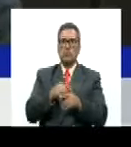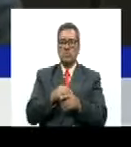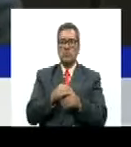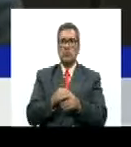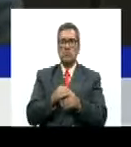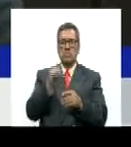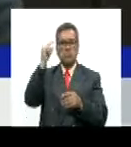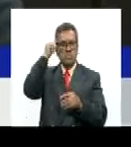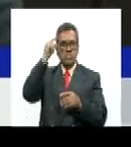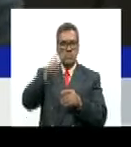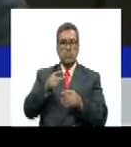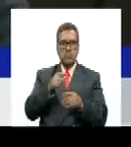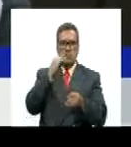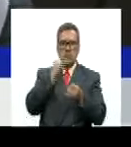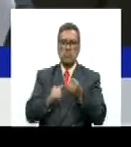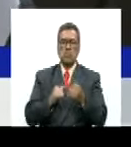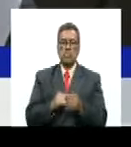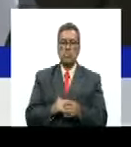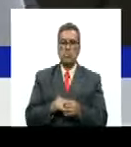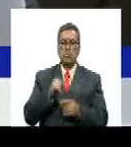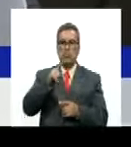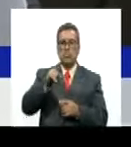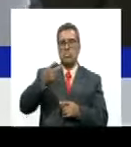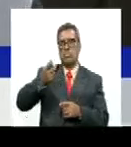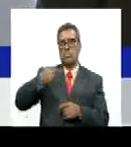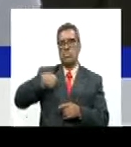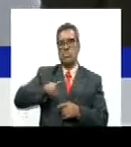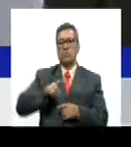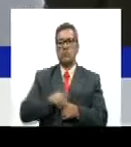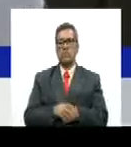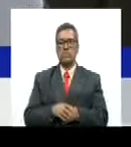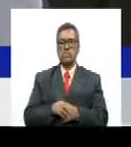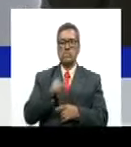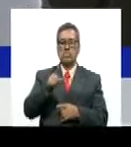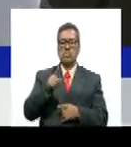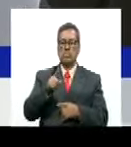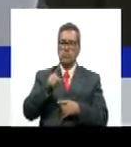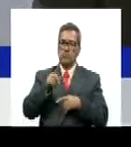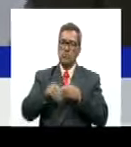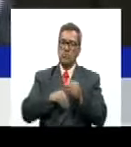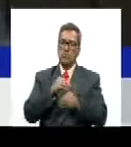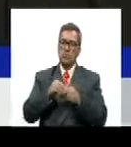de la fecha de terminación. Esto tiene un inconveniente,